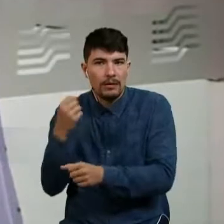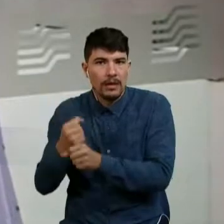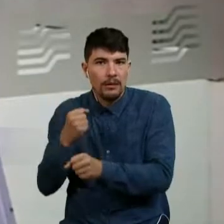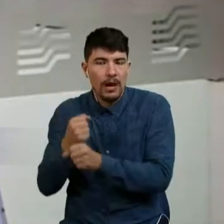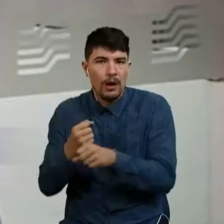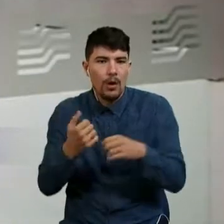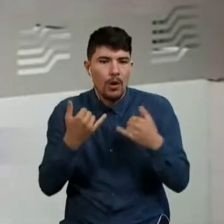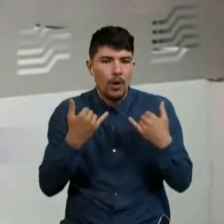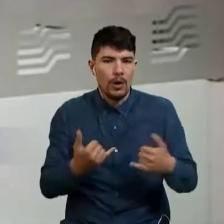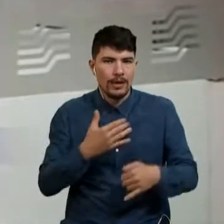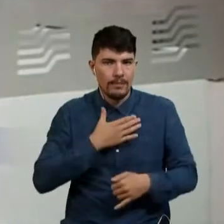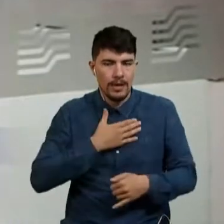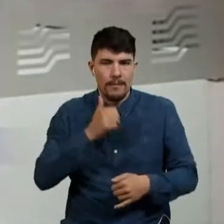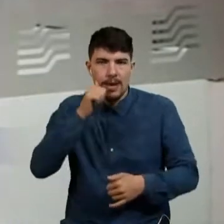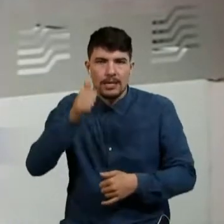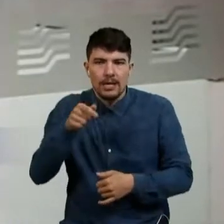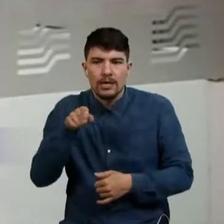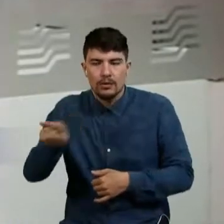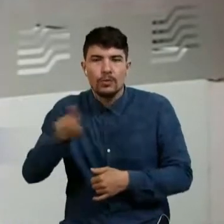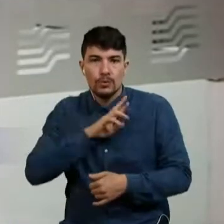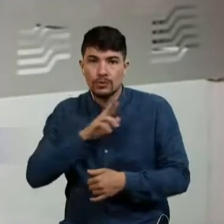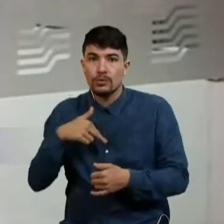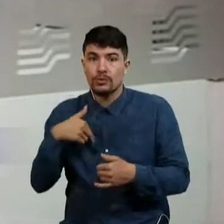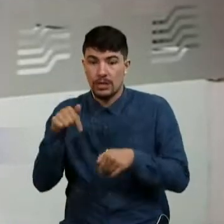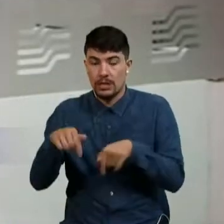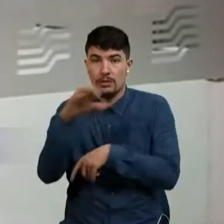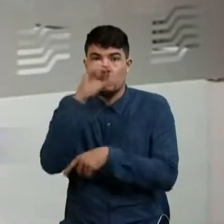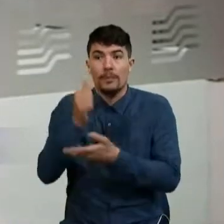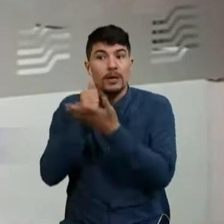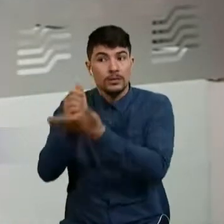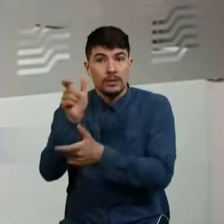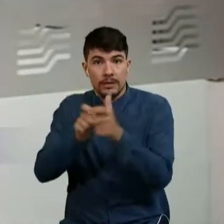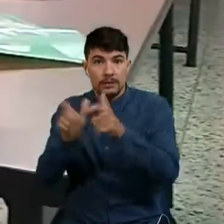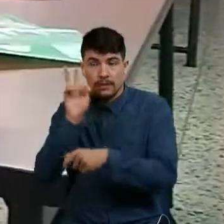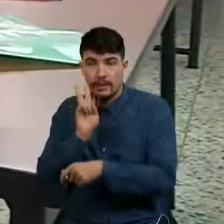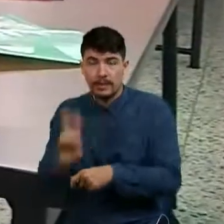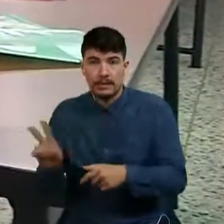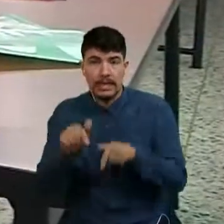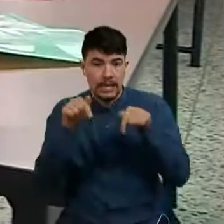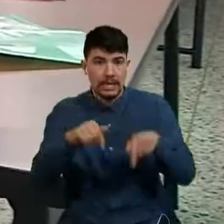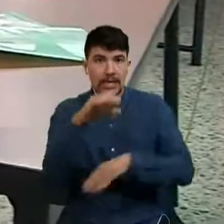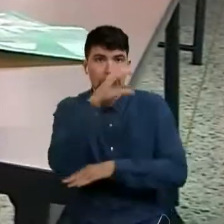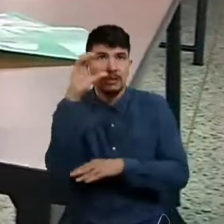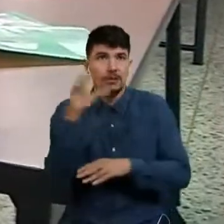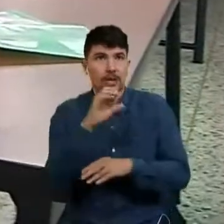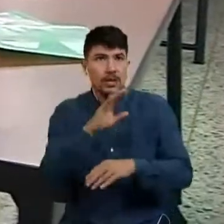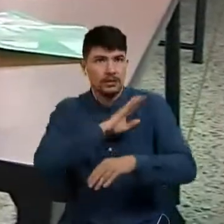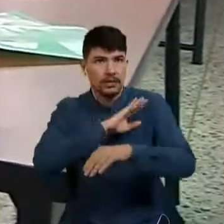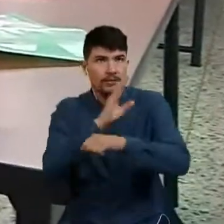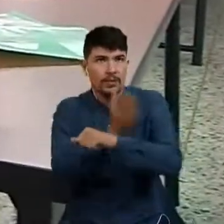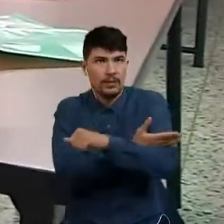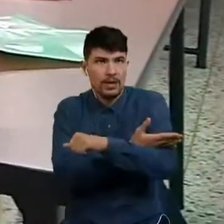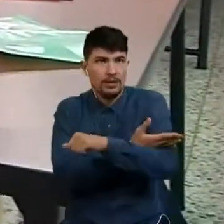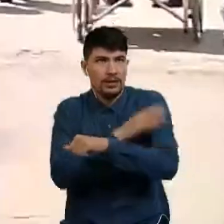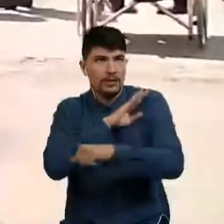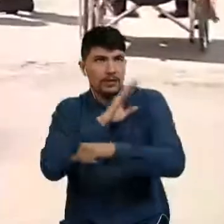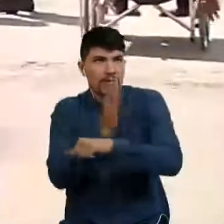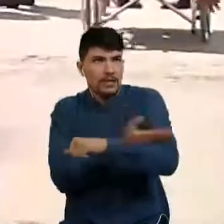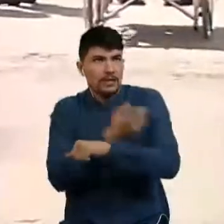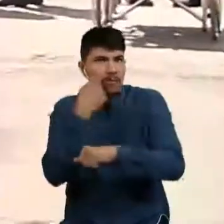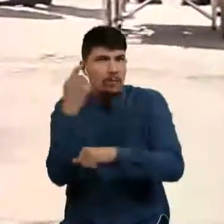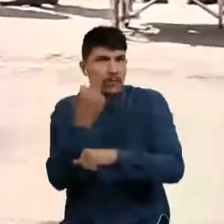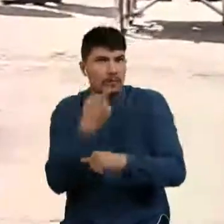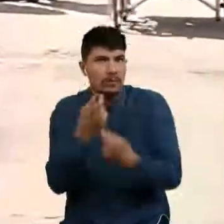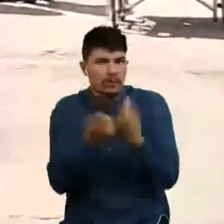mí estamos ayudándolos la ciudad por un lado se ha fortalecido en cuanto a buscar en los mercados